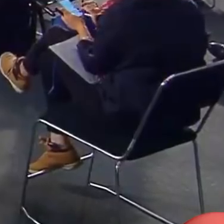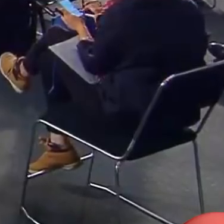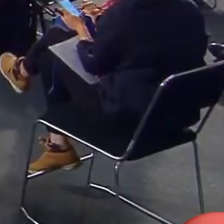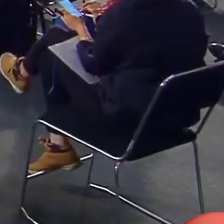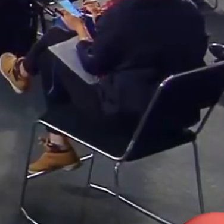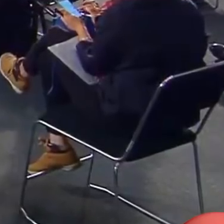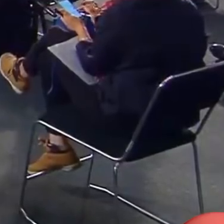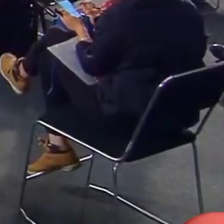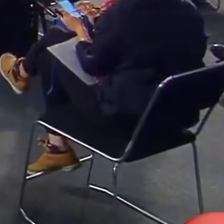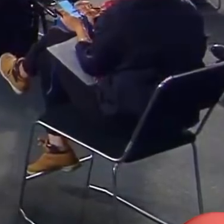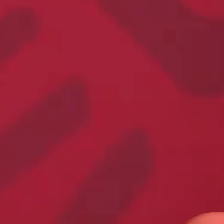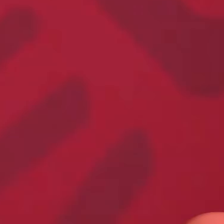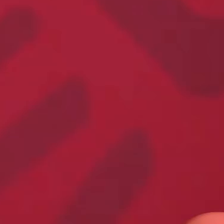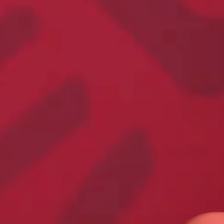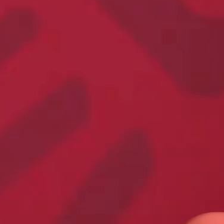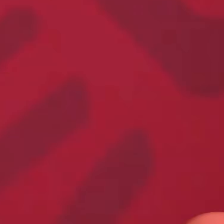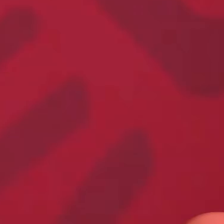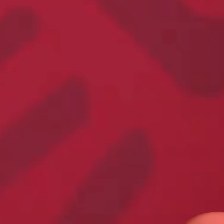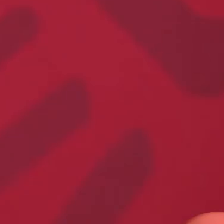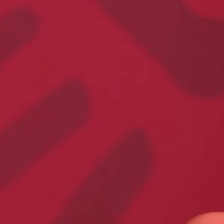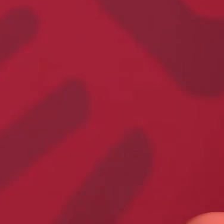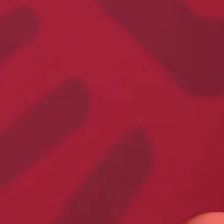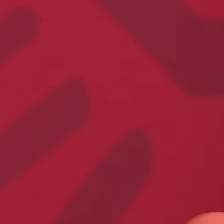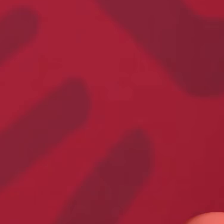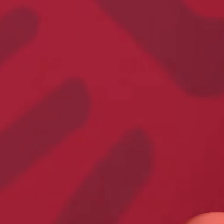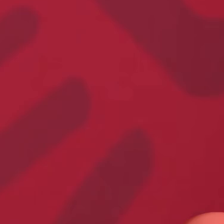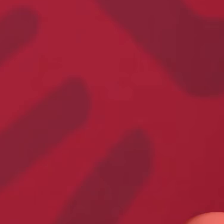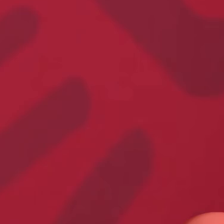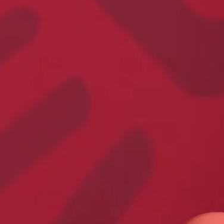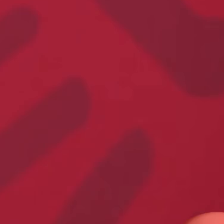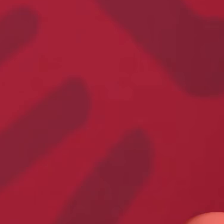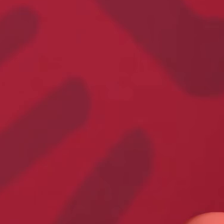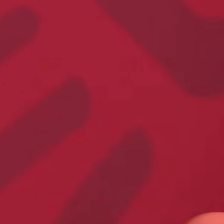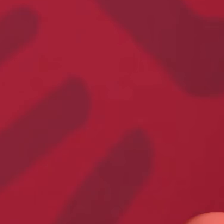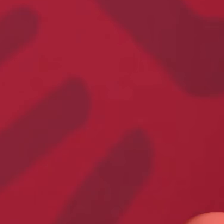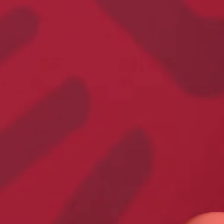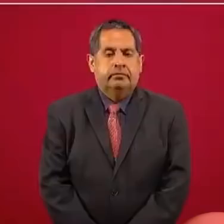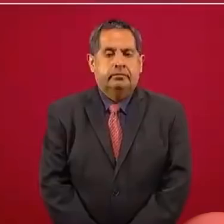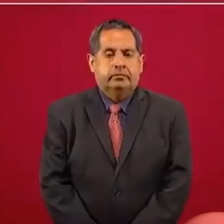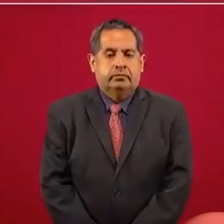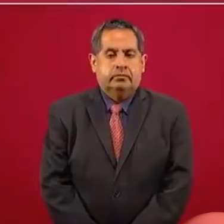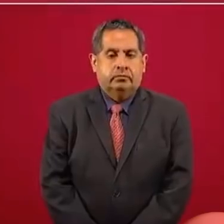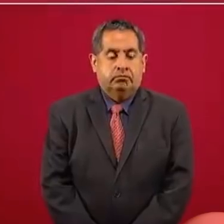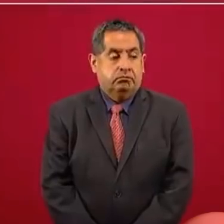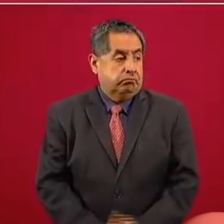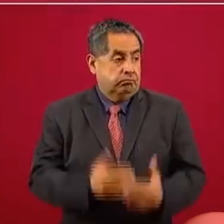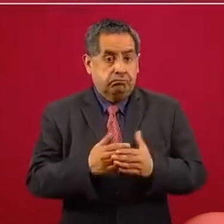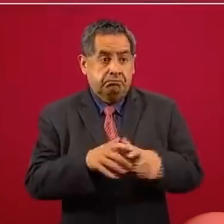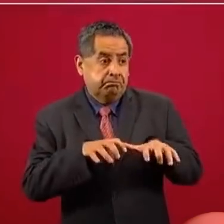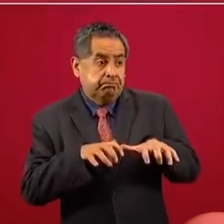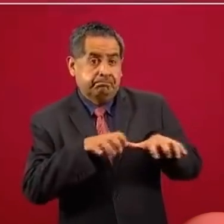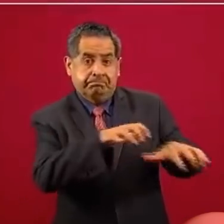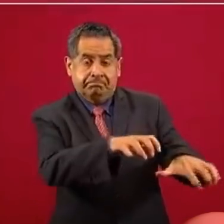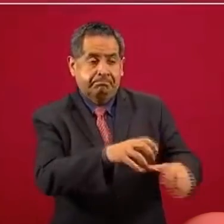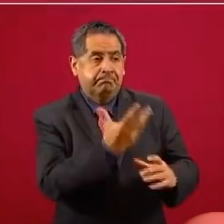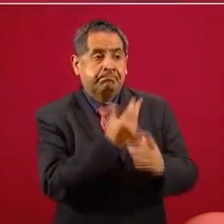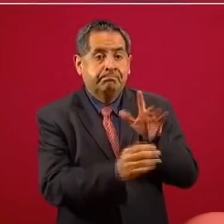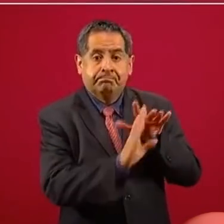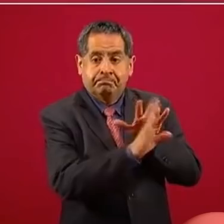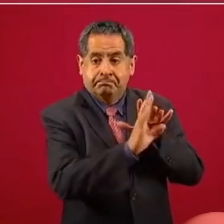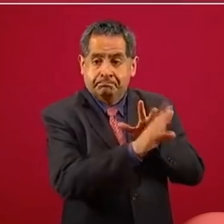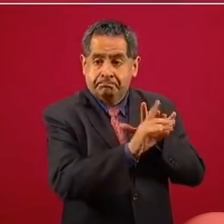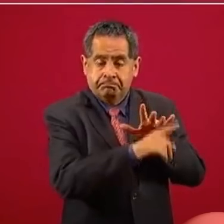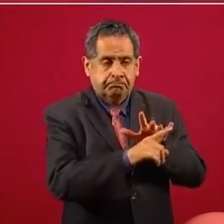del pueblo y en este caso de los migrantes. Ahora nos están viendo,